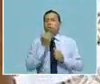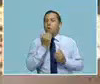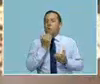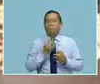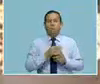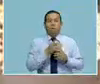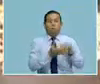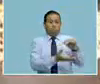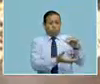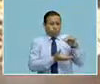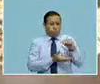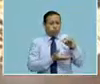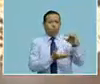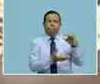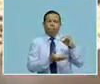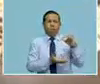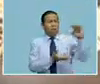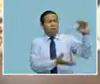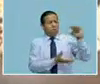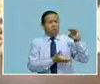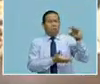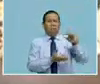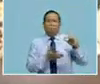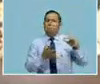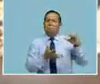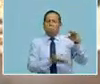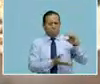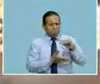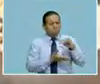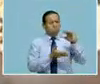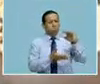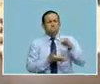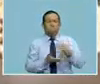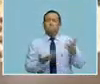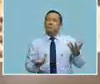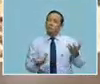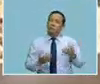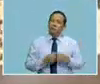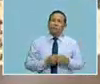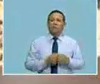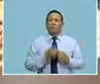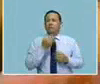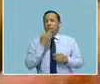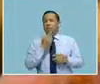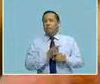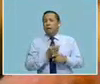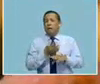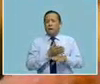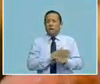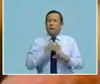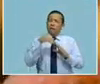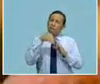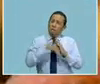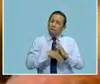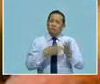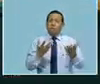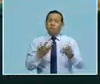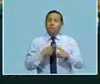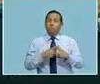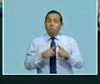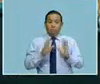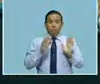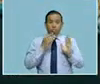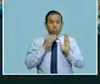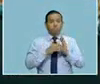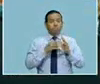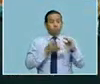muy baja, la comercialización que se pasa de dos a tres personas más con lo que es la cadena de valor. Sin embargo, dentro de la sierra se vende,